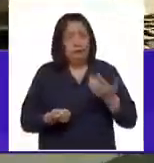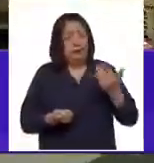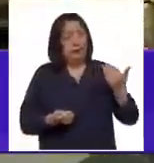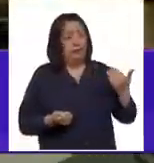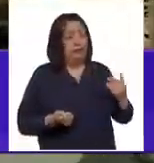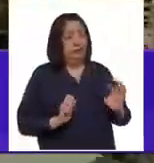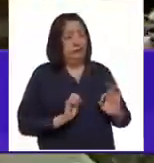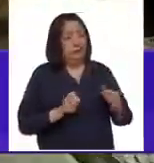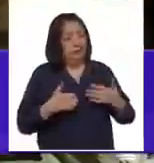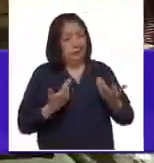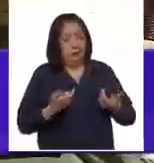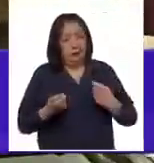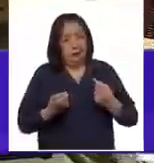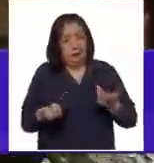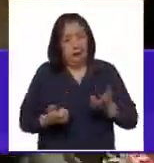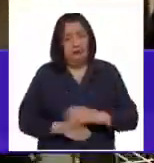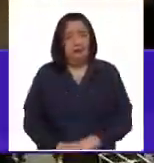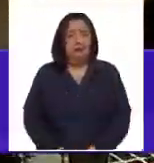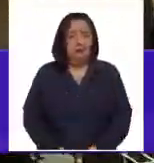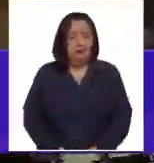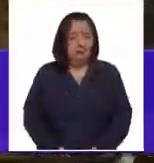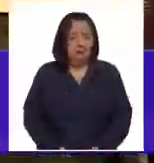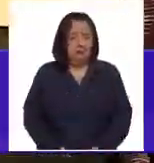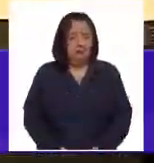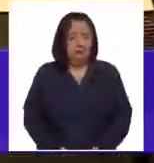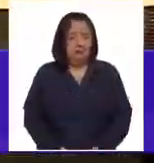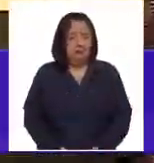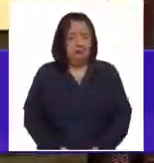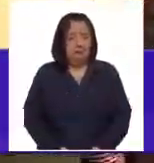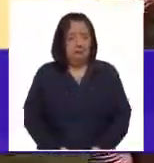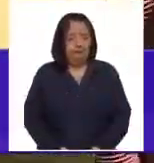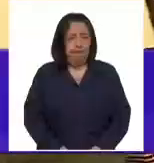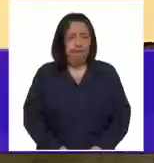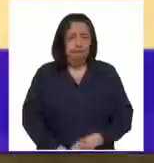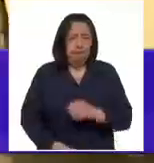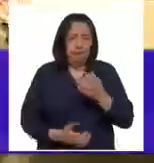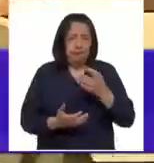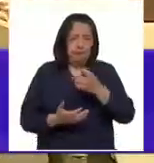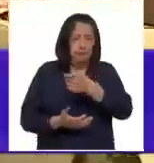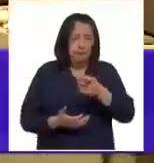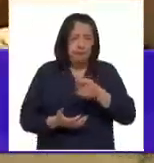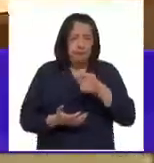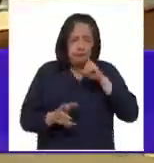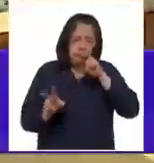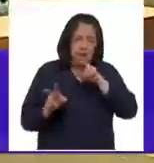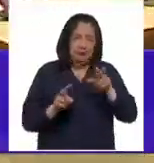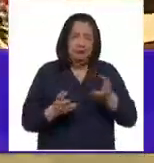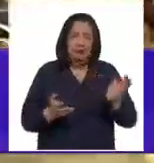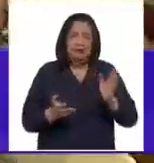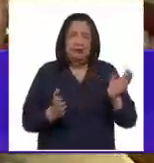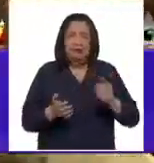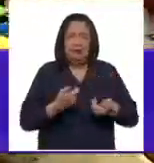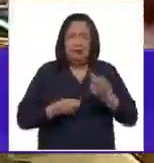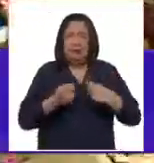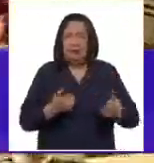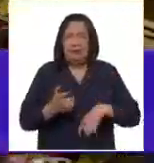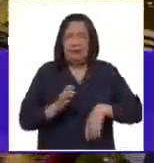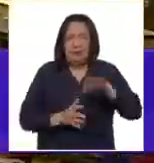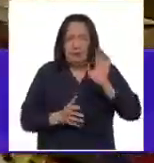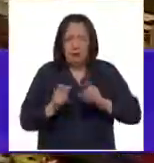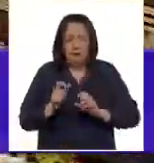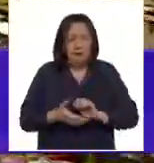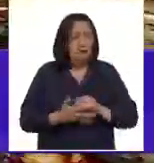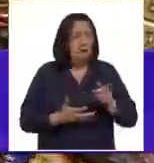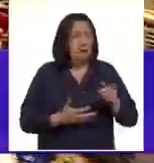vendido en estos días. ¿Qué es lo que tú puedes ver que se venda más también, Angie? Y también si